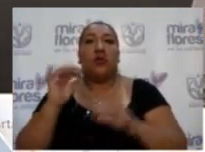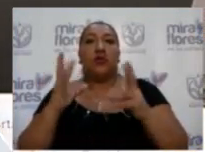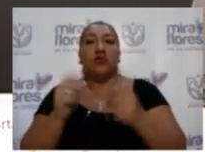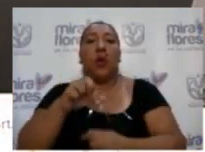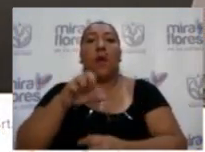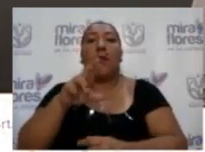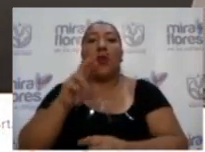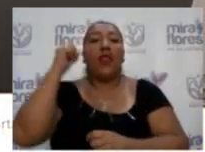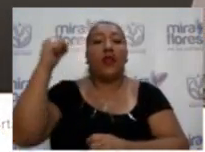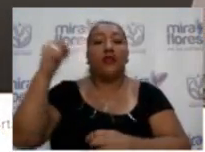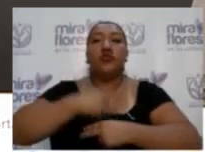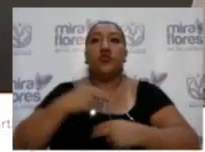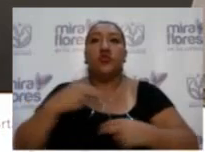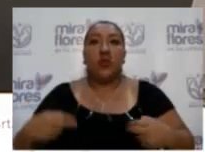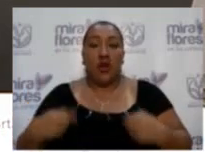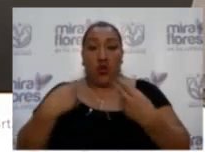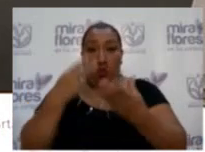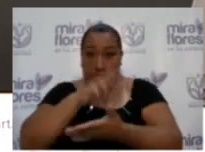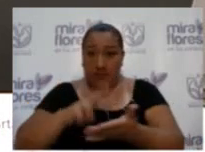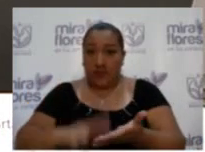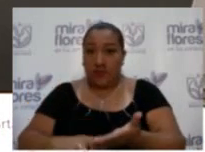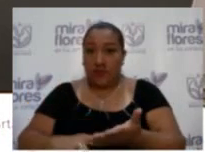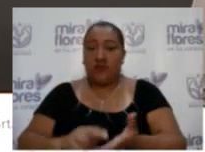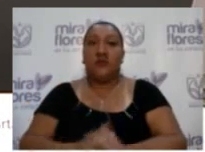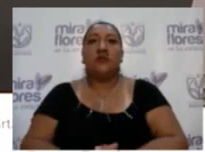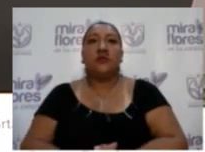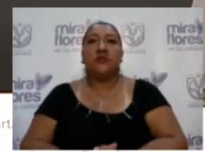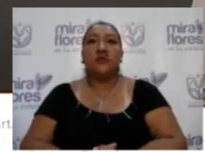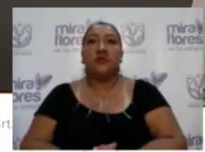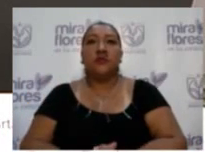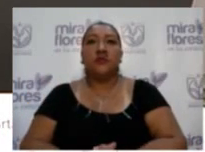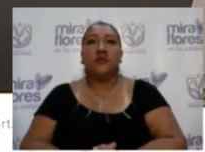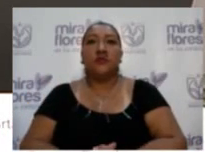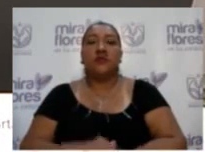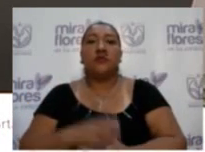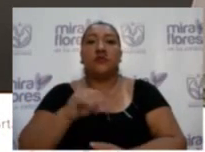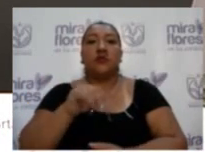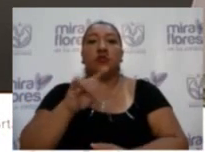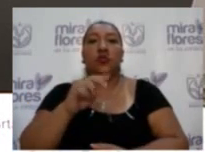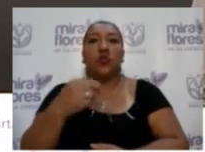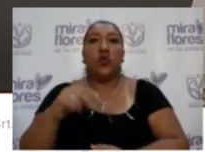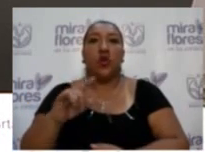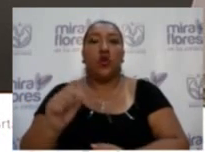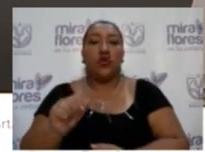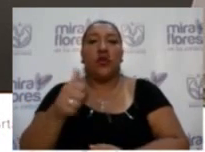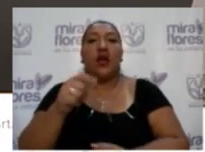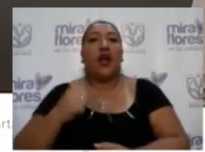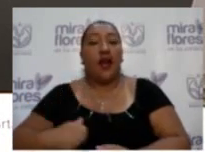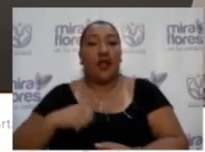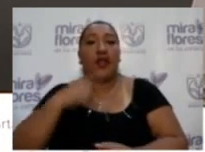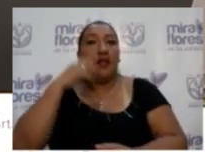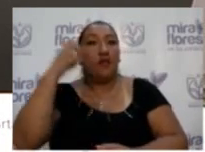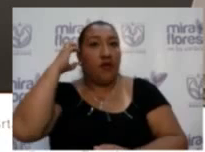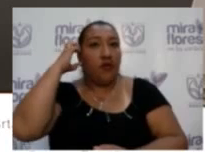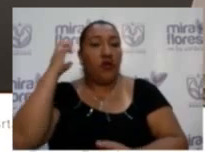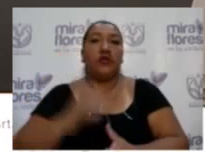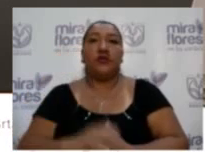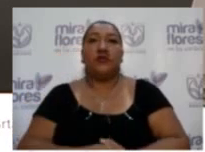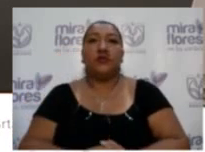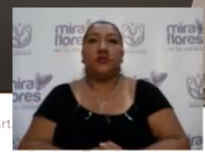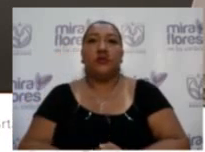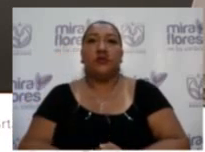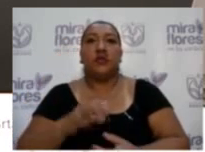Pro Derechos Humanos, la misma que voy a dar lectura. Señor Jorge Muñoz Wells, alcalde de la Municipalidad de Miraflores.